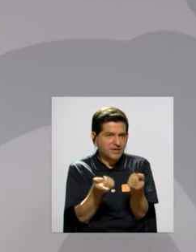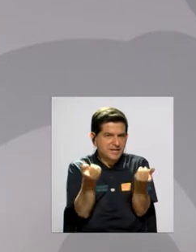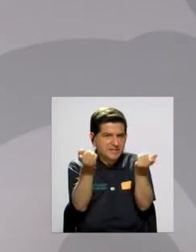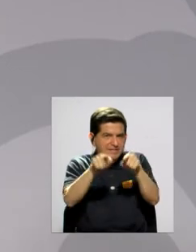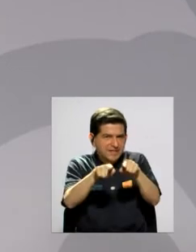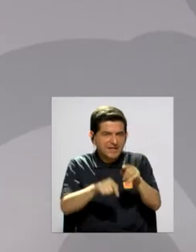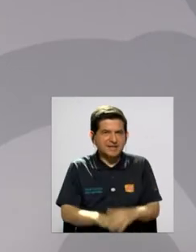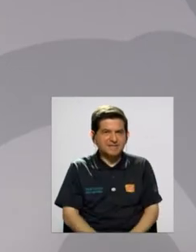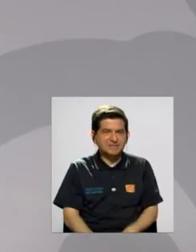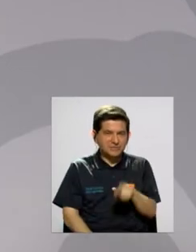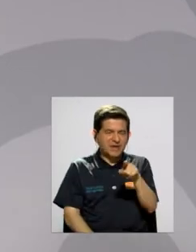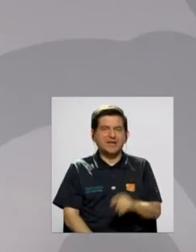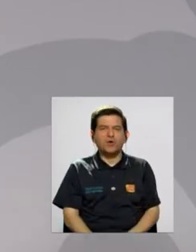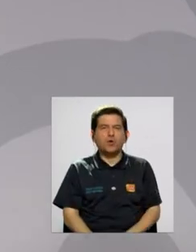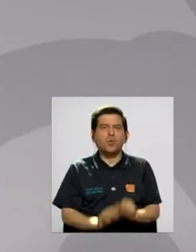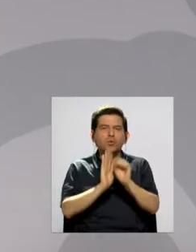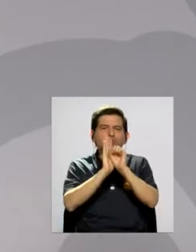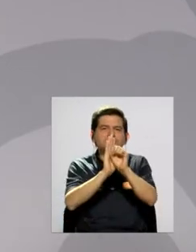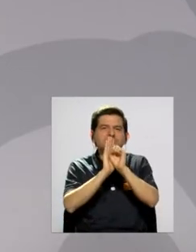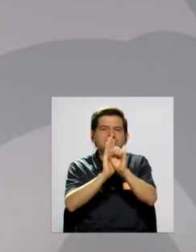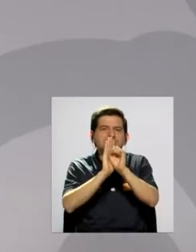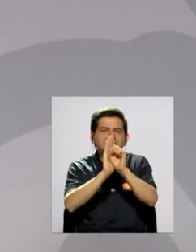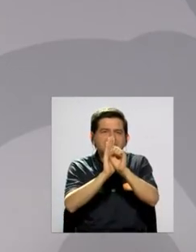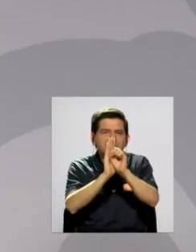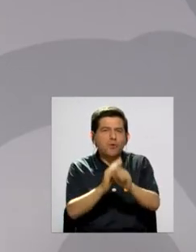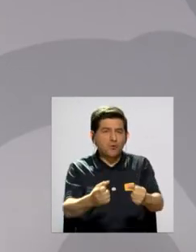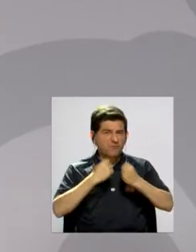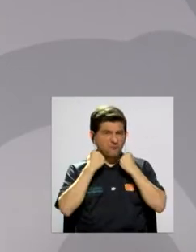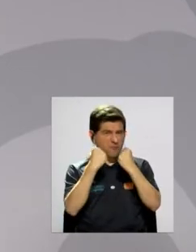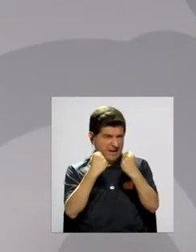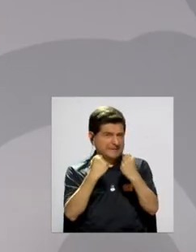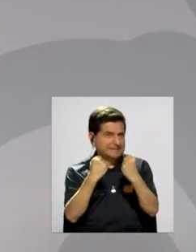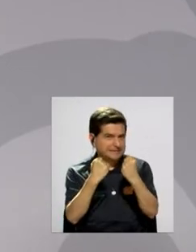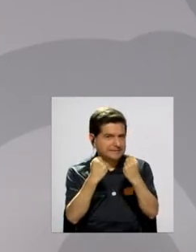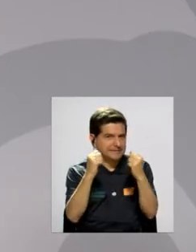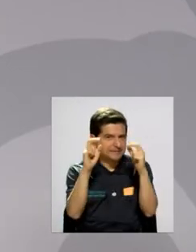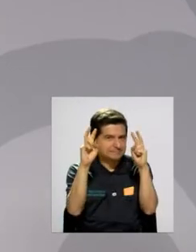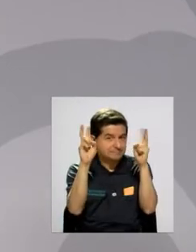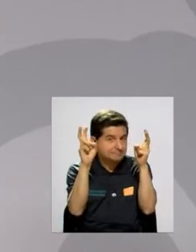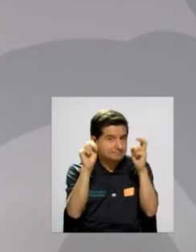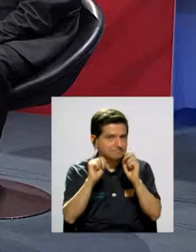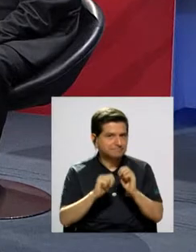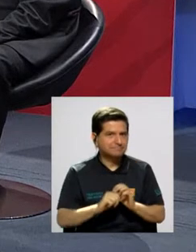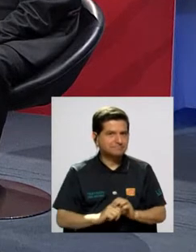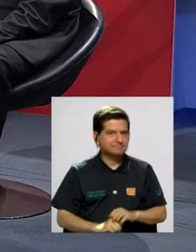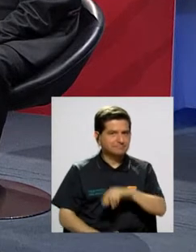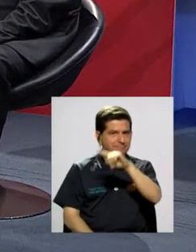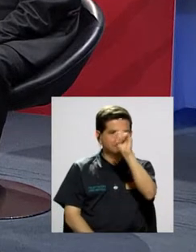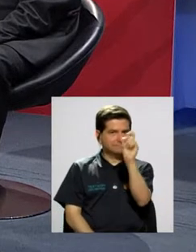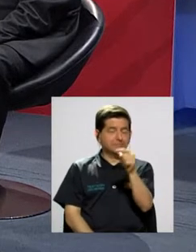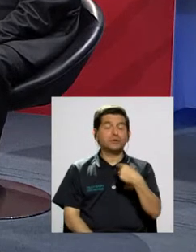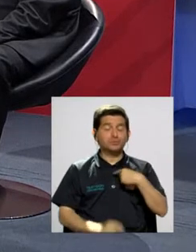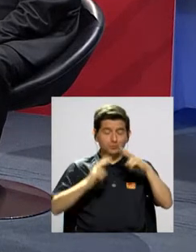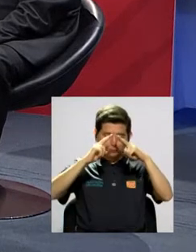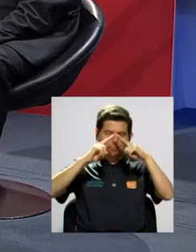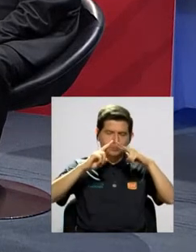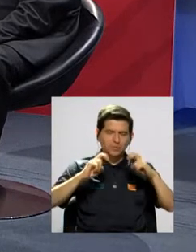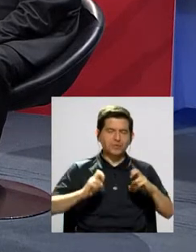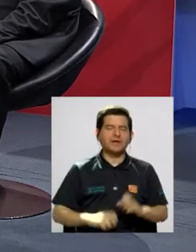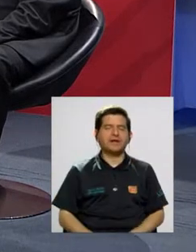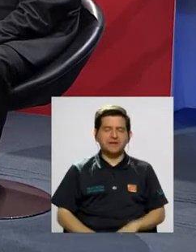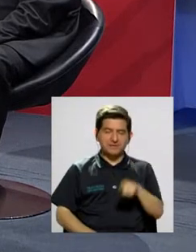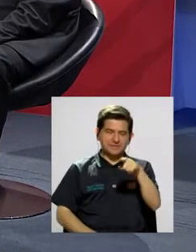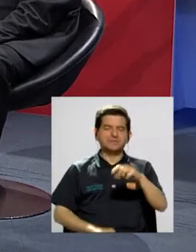de emoticón muy fuerte. ¿Podría decirme? Sí, yo creo que si uno analiza lo que ha sido